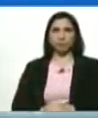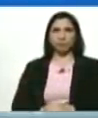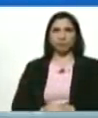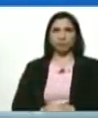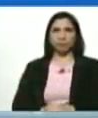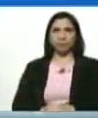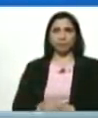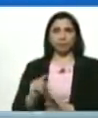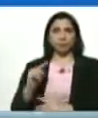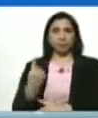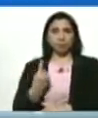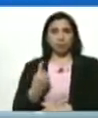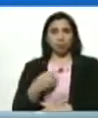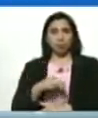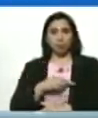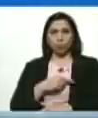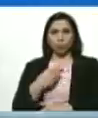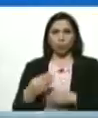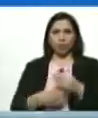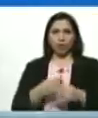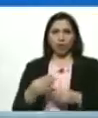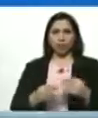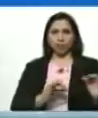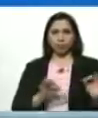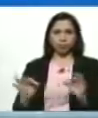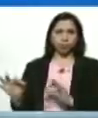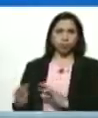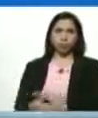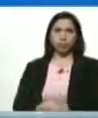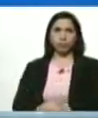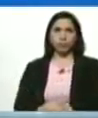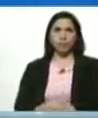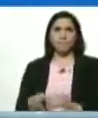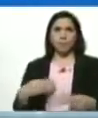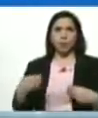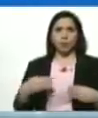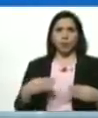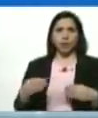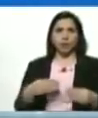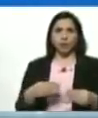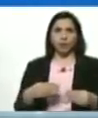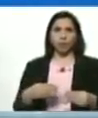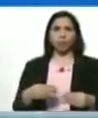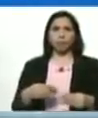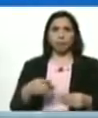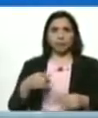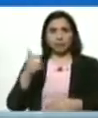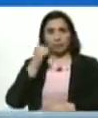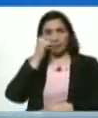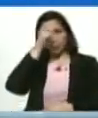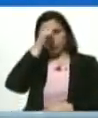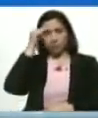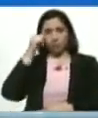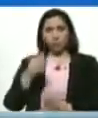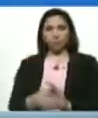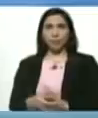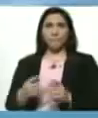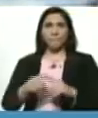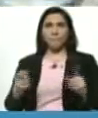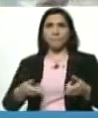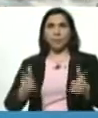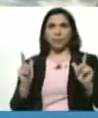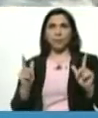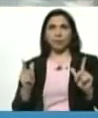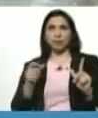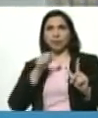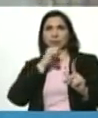lo primero que ensayamos y ha sido exitoso es el modelo de flexibilización de sábado y domingo para permitirle a los